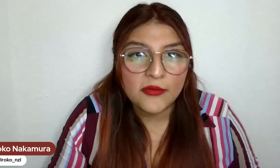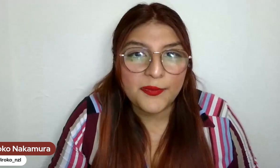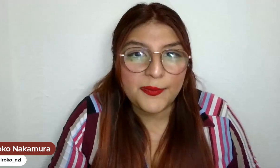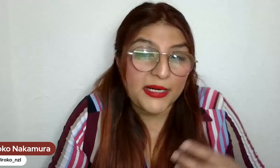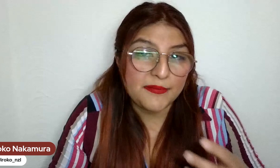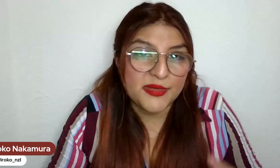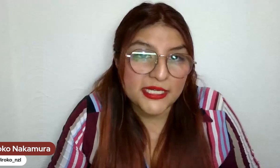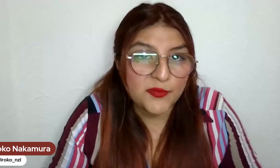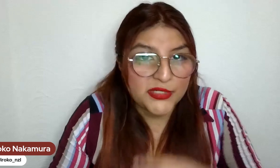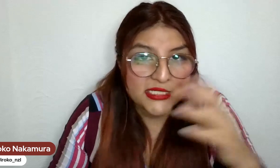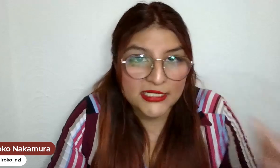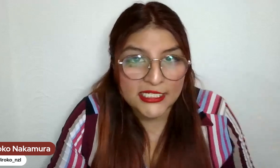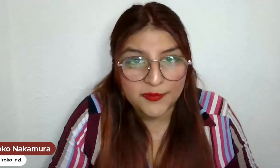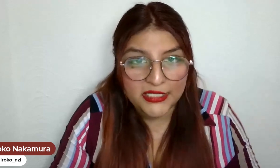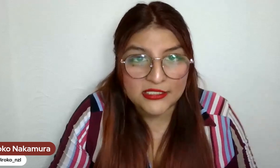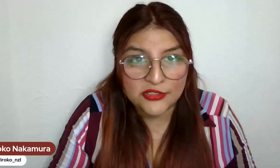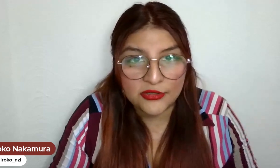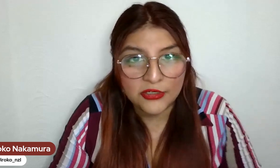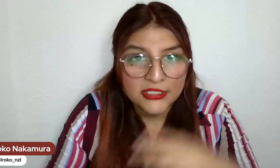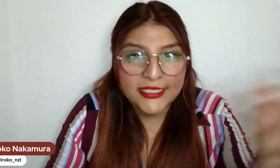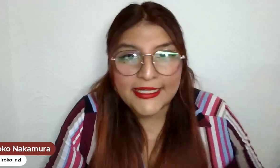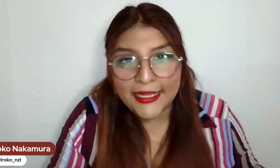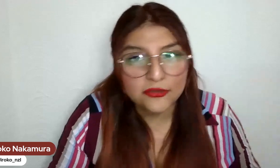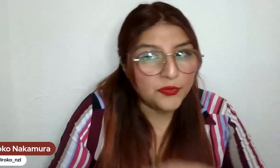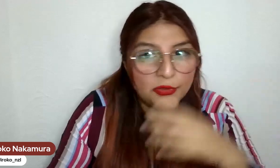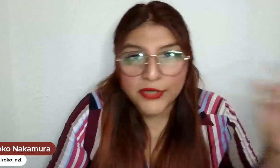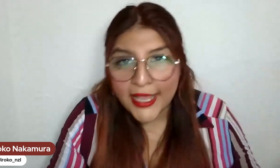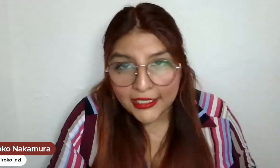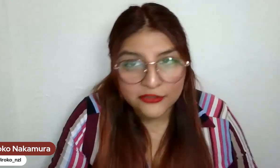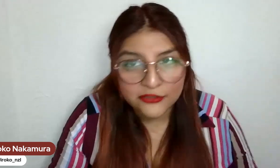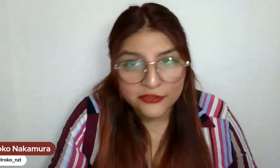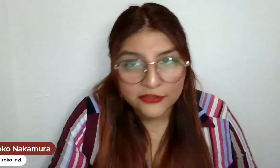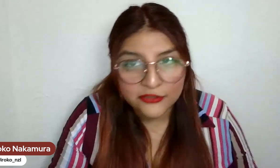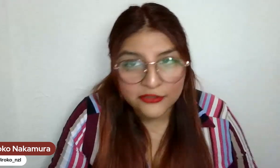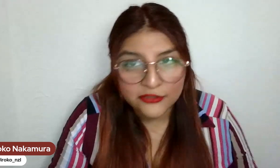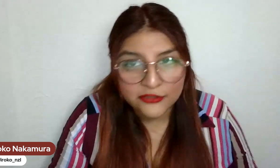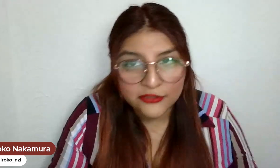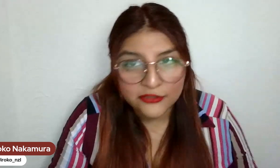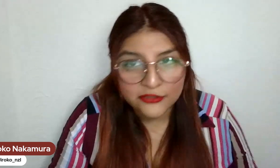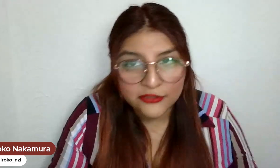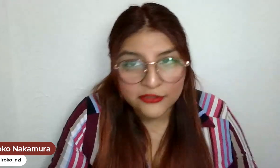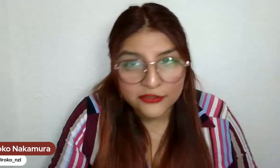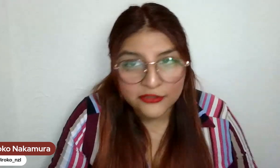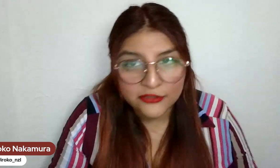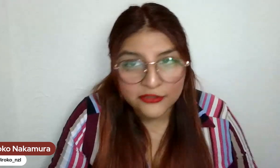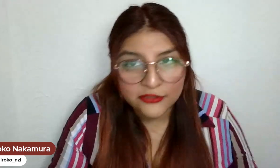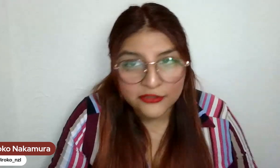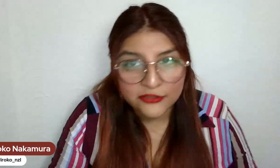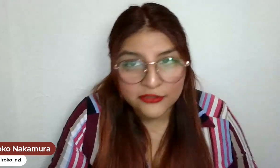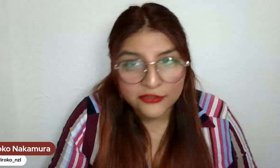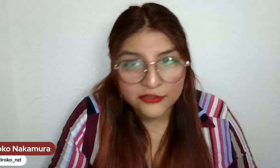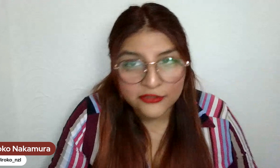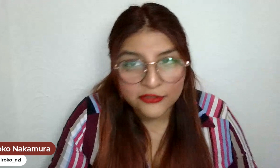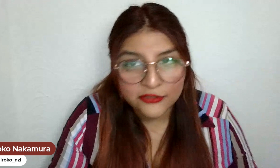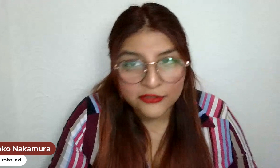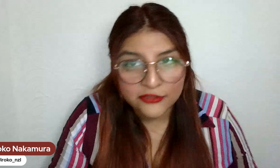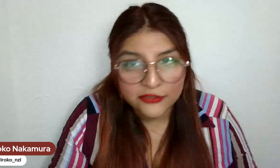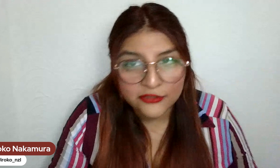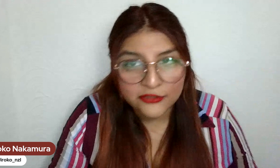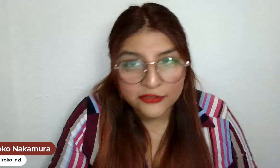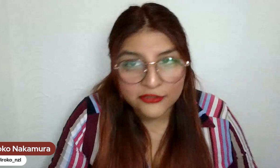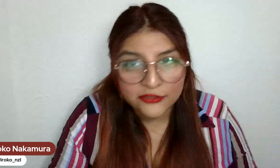repartidores para empezar pues este espacio de diálogo plural donde se escuchen estas voces Pues de las personas